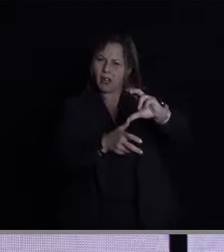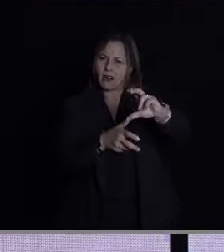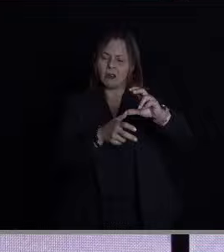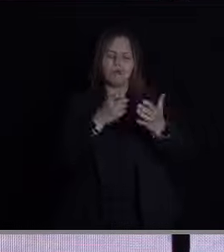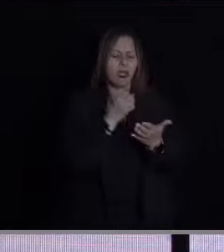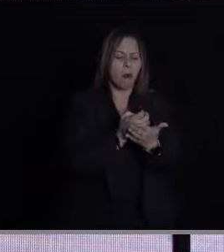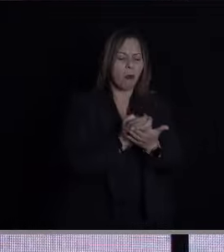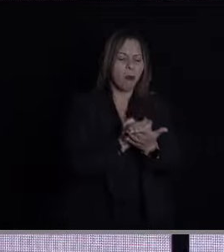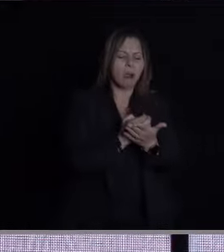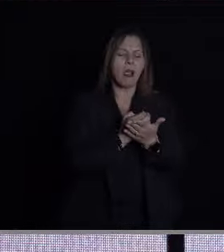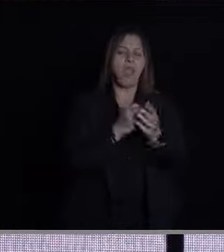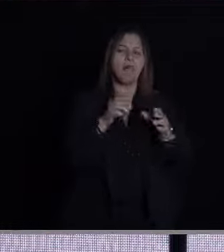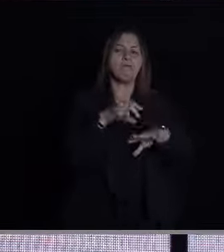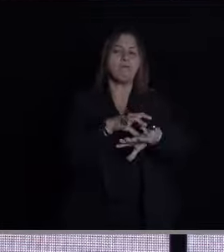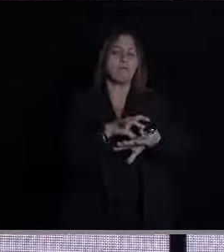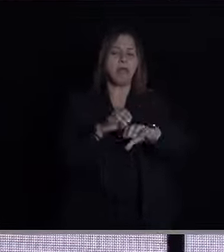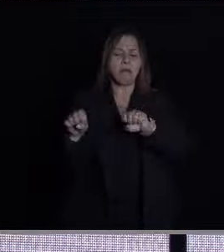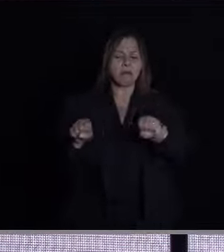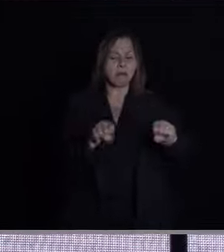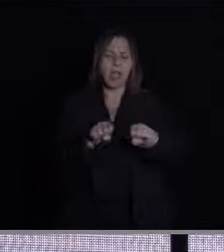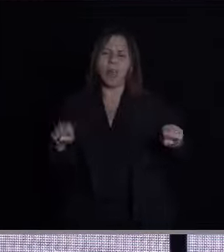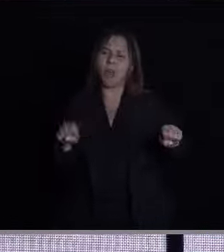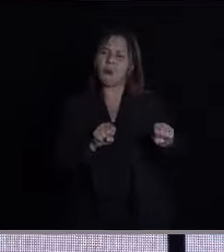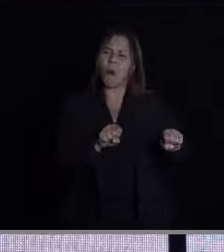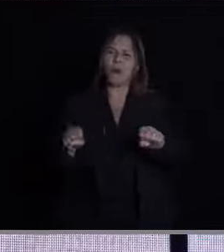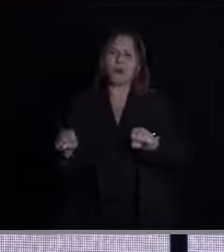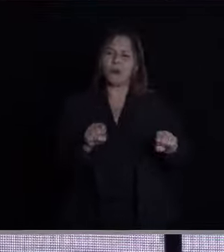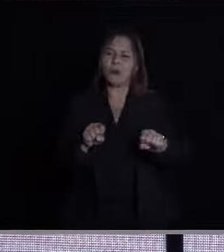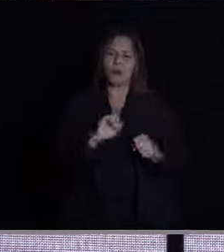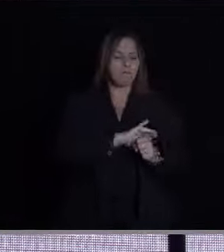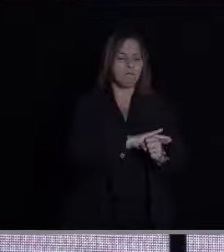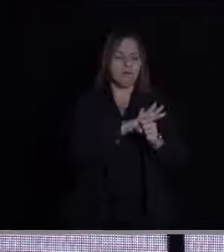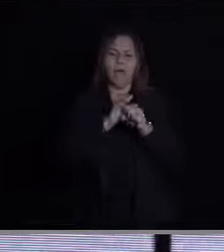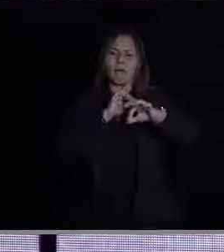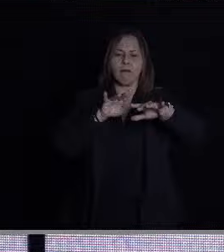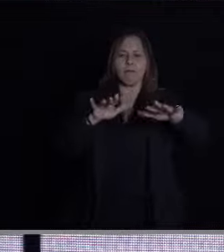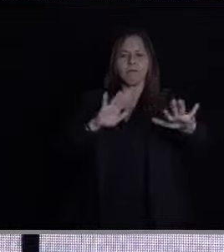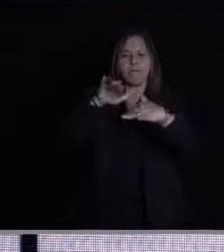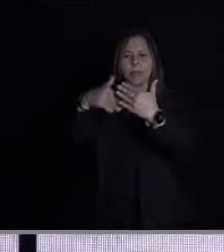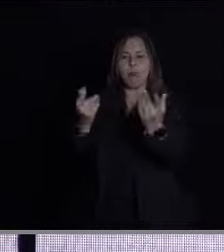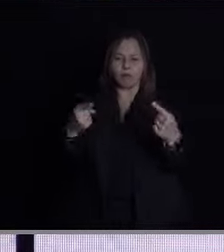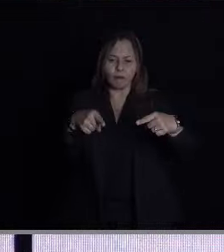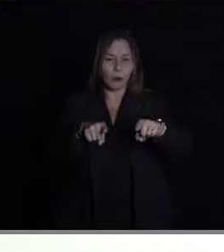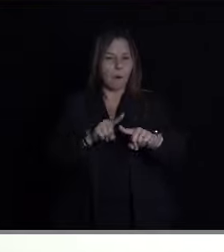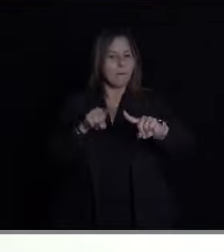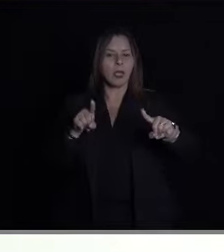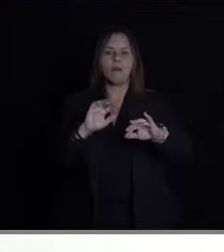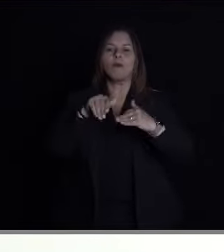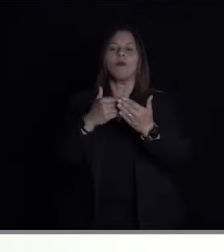devastadores, terremotos, pandemias. Sí, todo eso ha pasado, pero como buen líder y